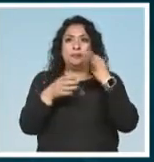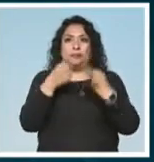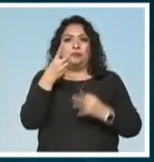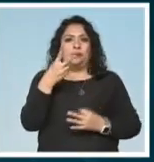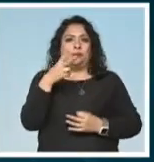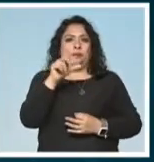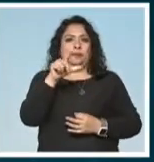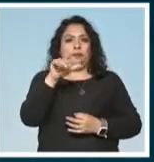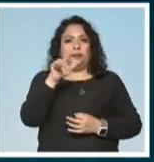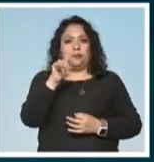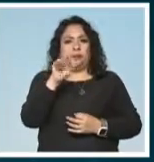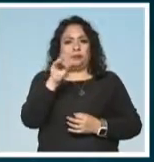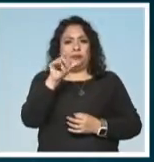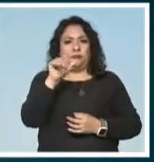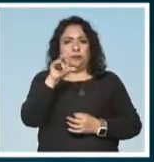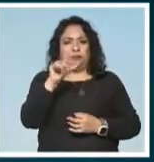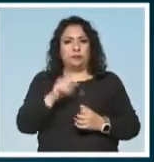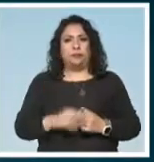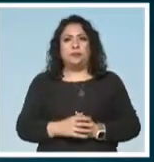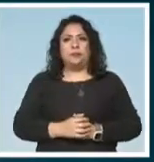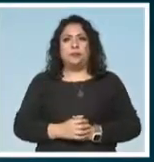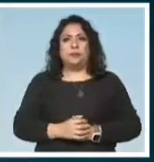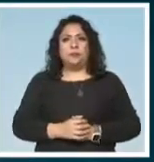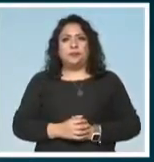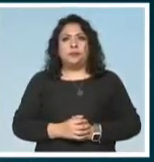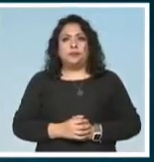22, Alberto Aranda.